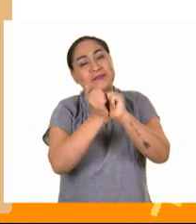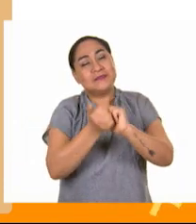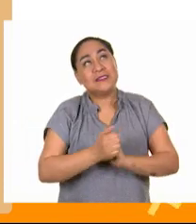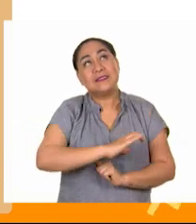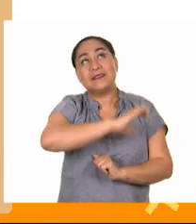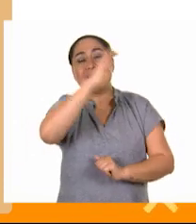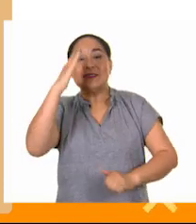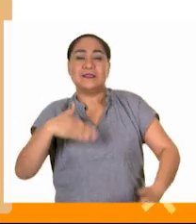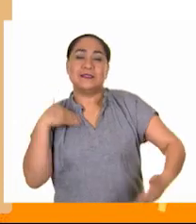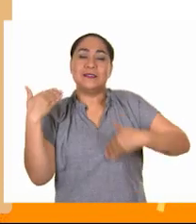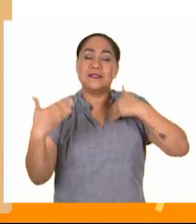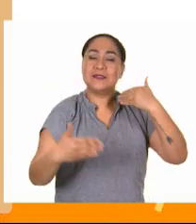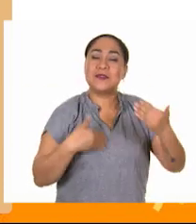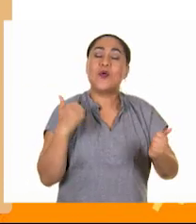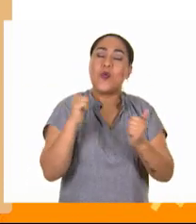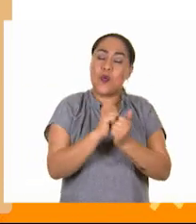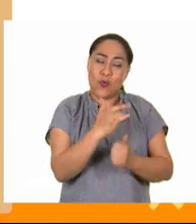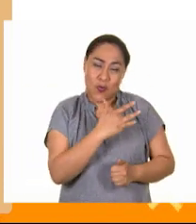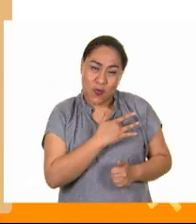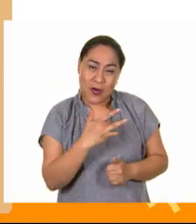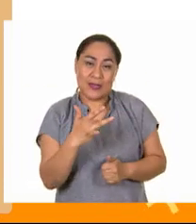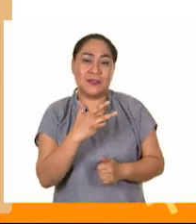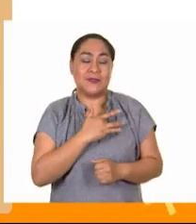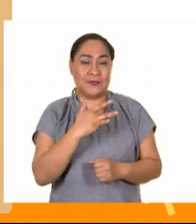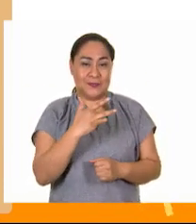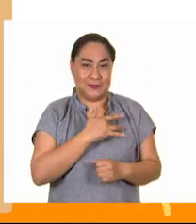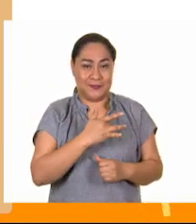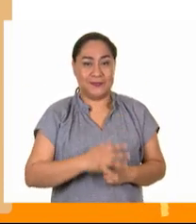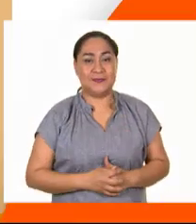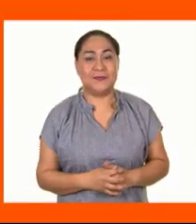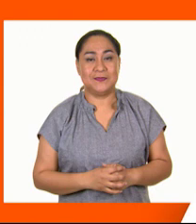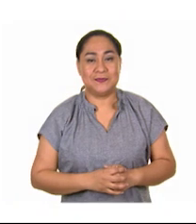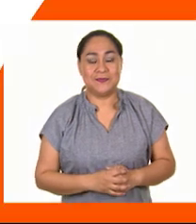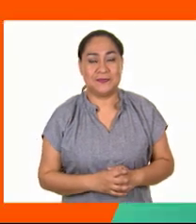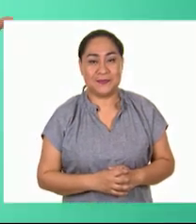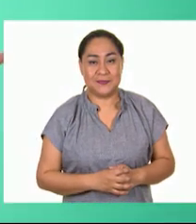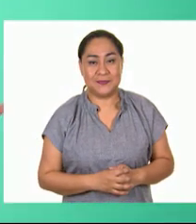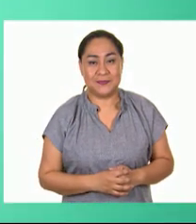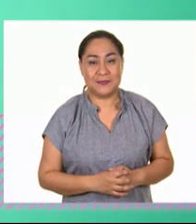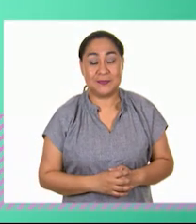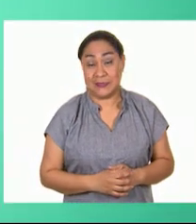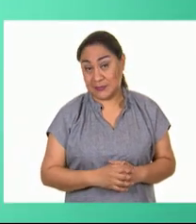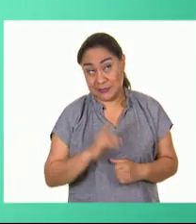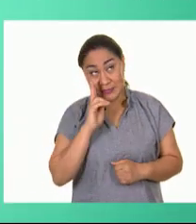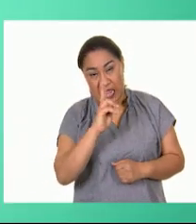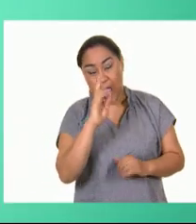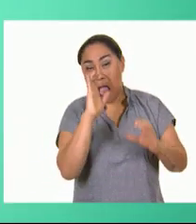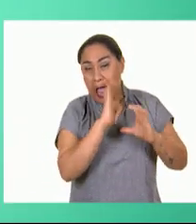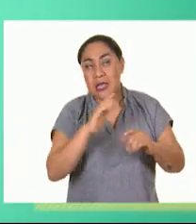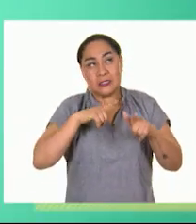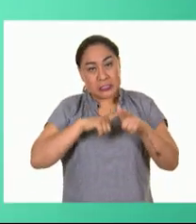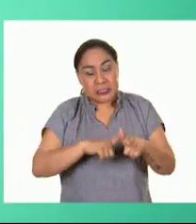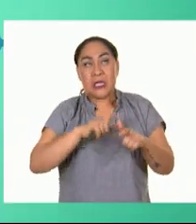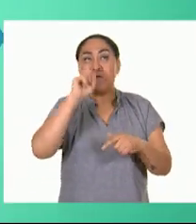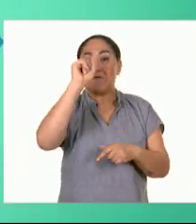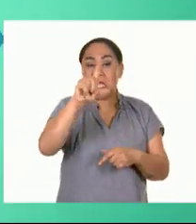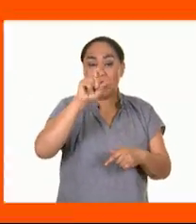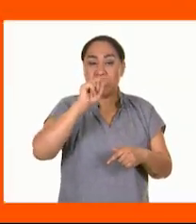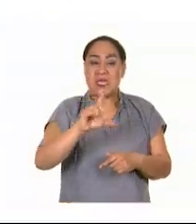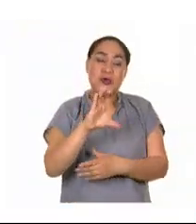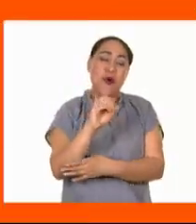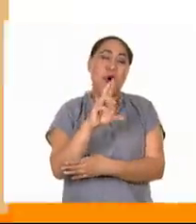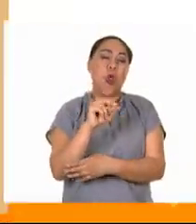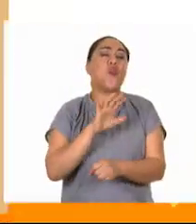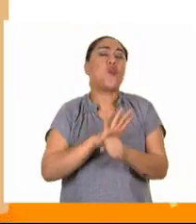alegran, cielito lindo, los corazones. Y la canción sigue y repite el coro, que